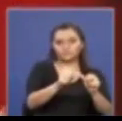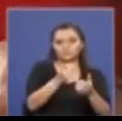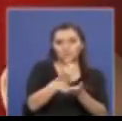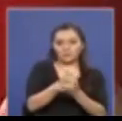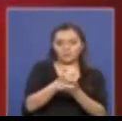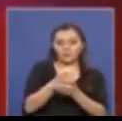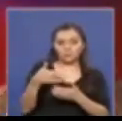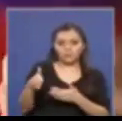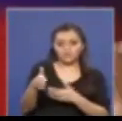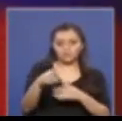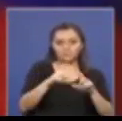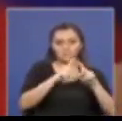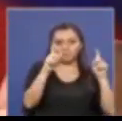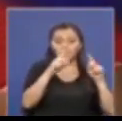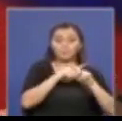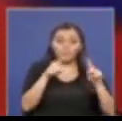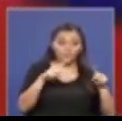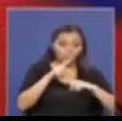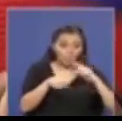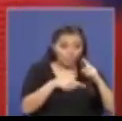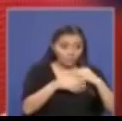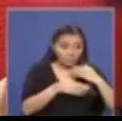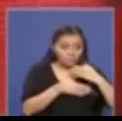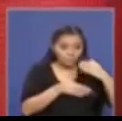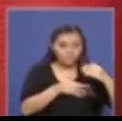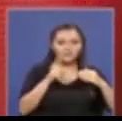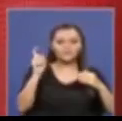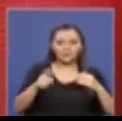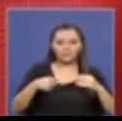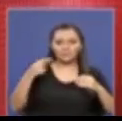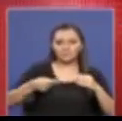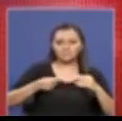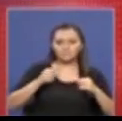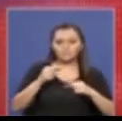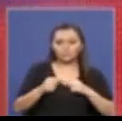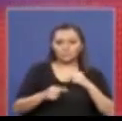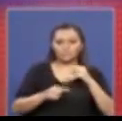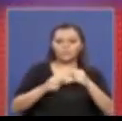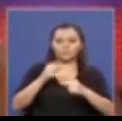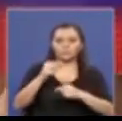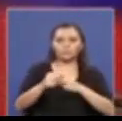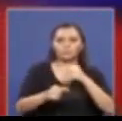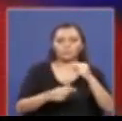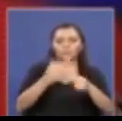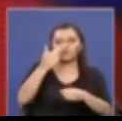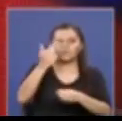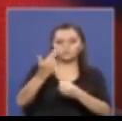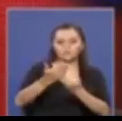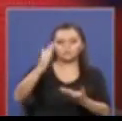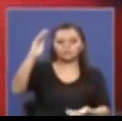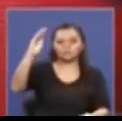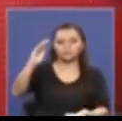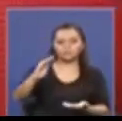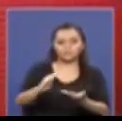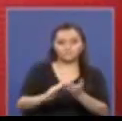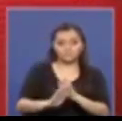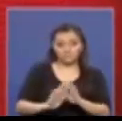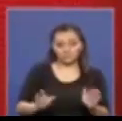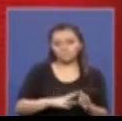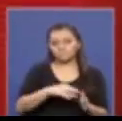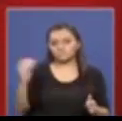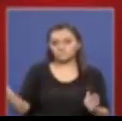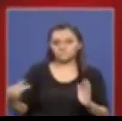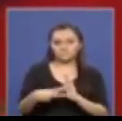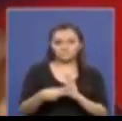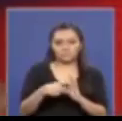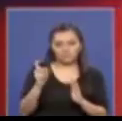camaroneras, pero tendrán que pasar a motores eléctricos porque poco a poco iremos sacando ese diésel cuando ya haya la alternativa de